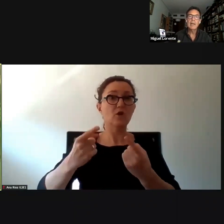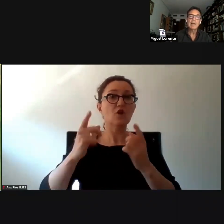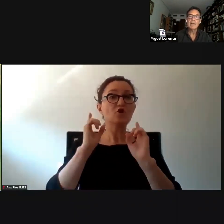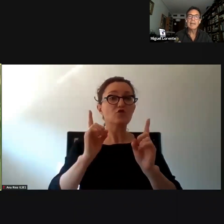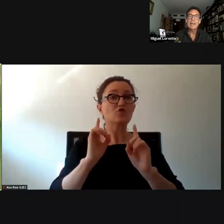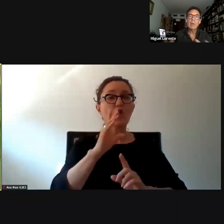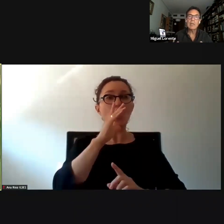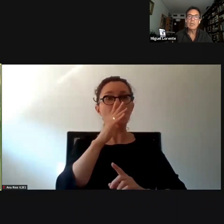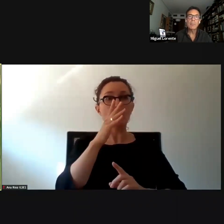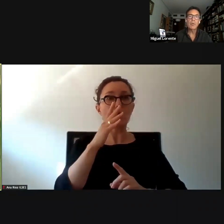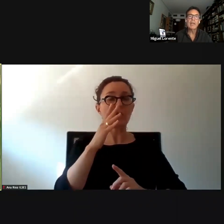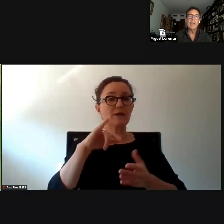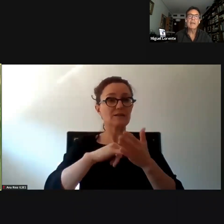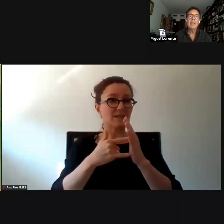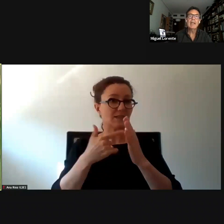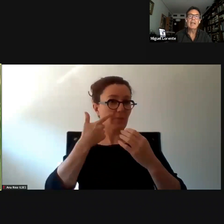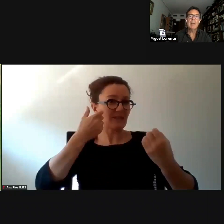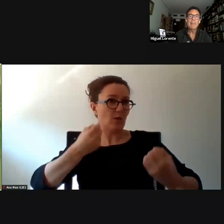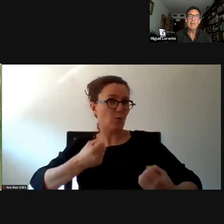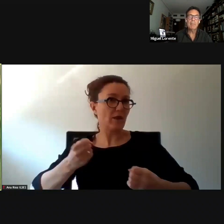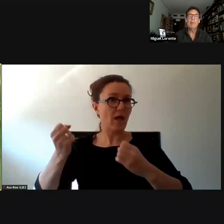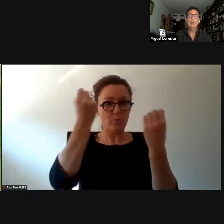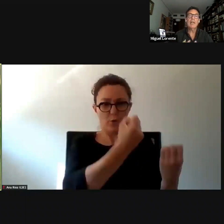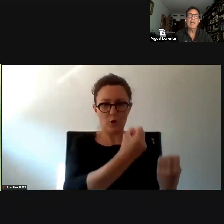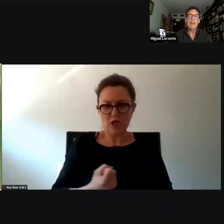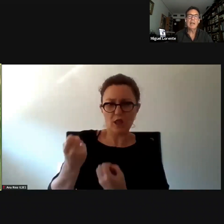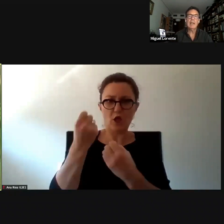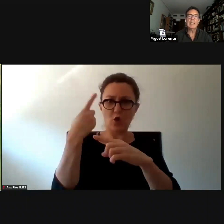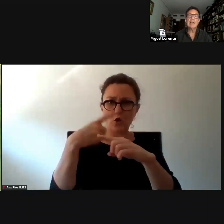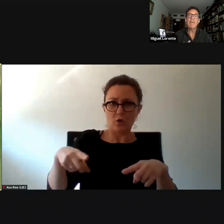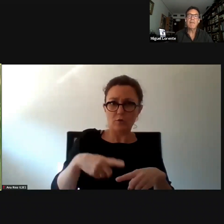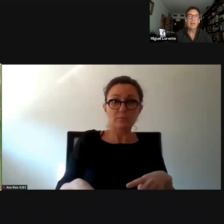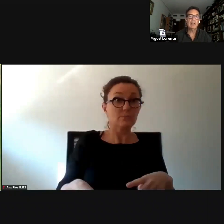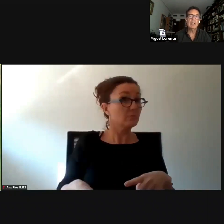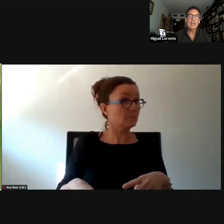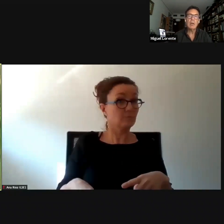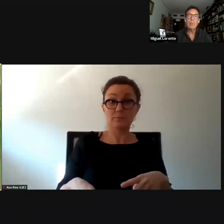de seguridad que tal y cual, sino porque le permite